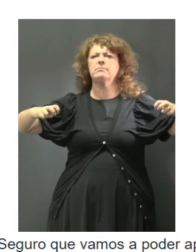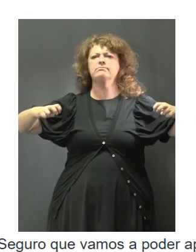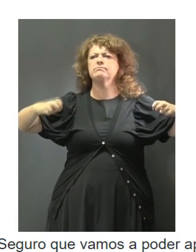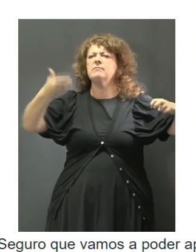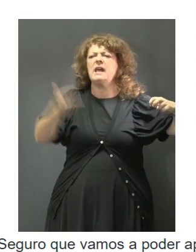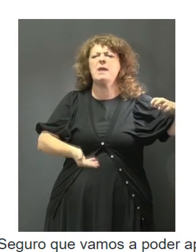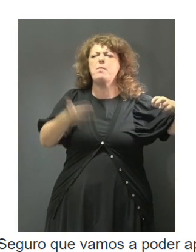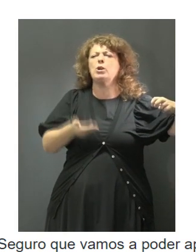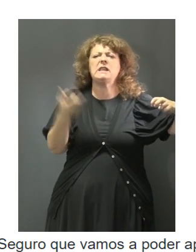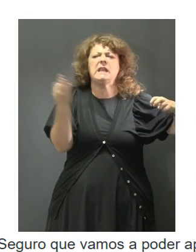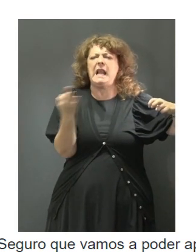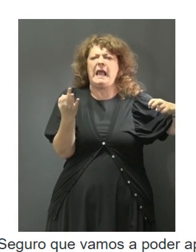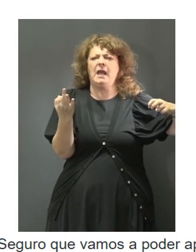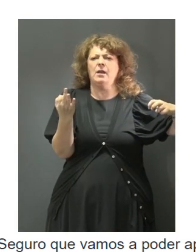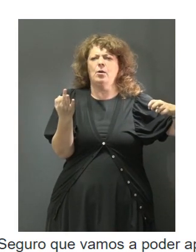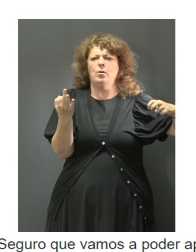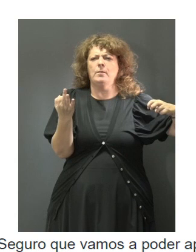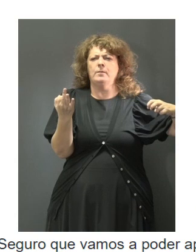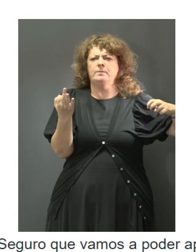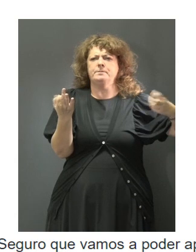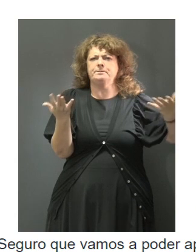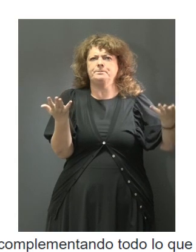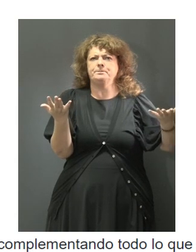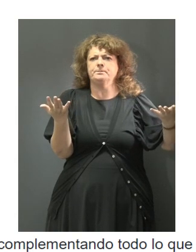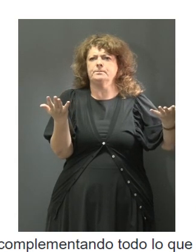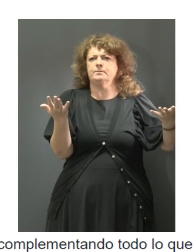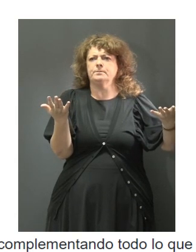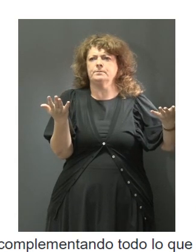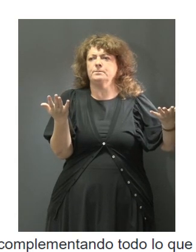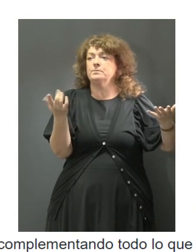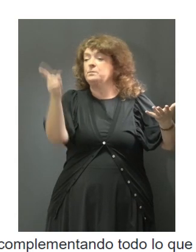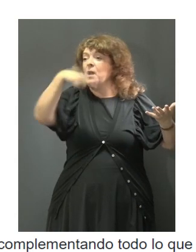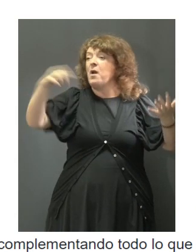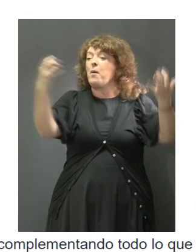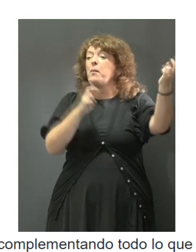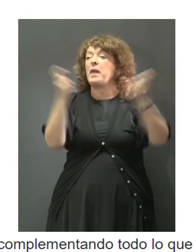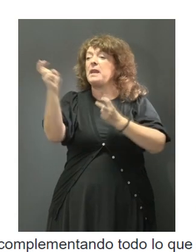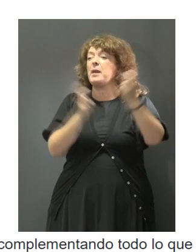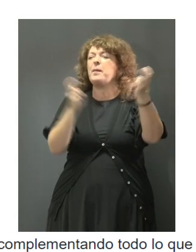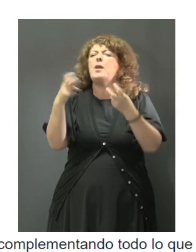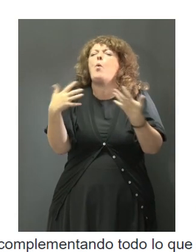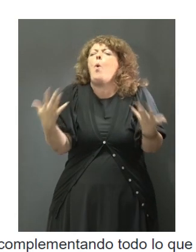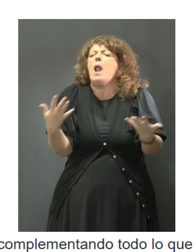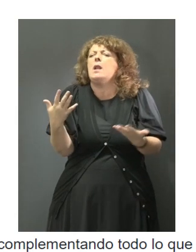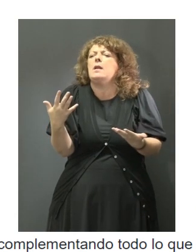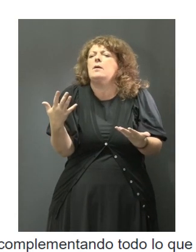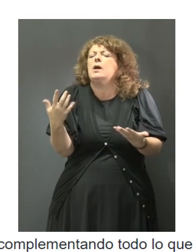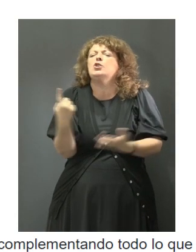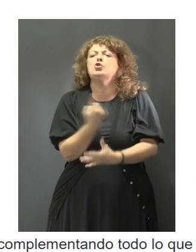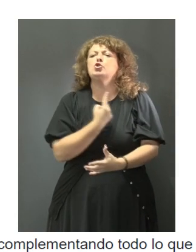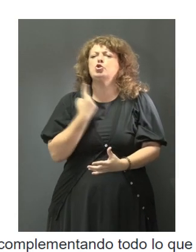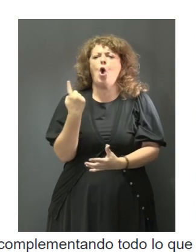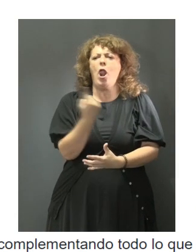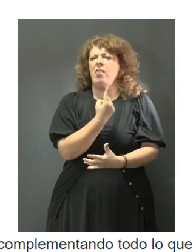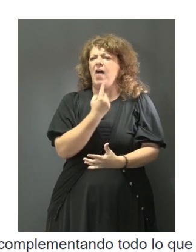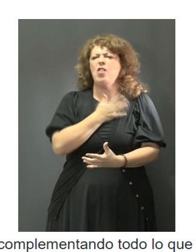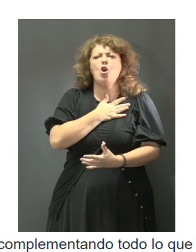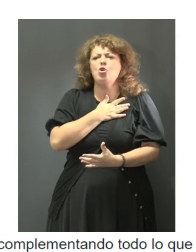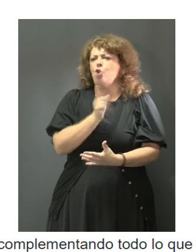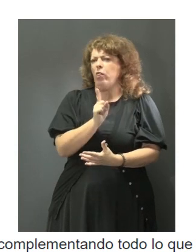importancia que tiene el fenómeno que nos une, nos convoca hoy aquí, que es la soledad no